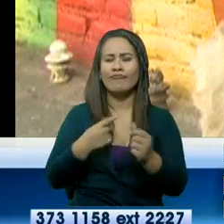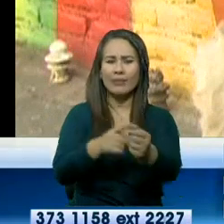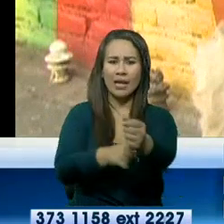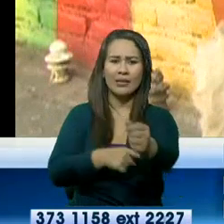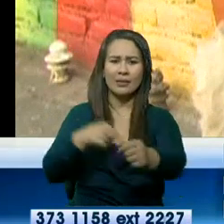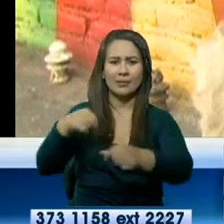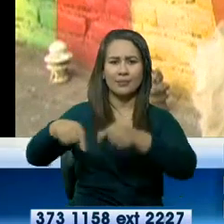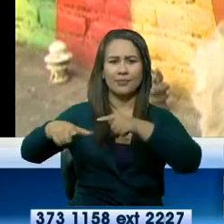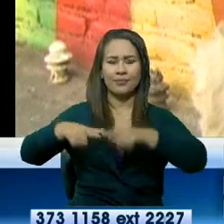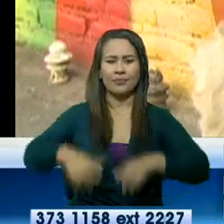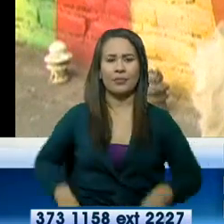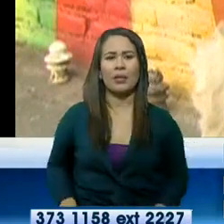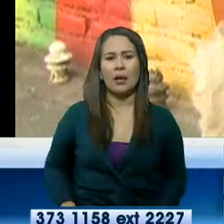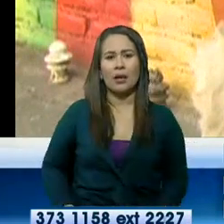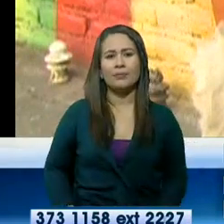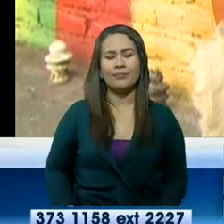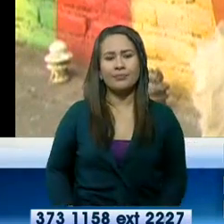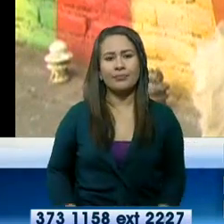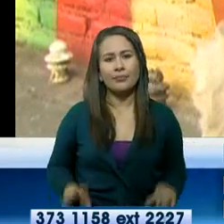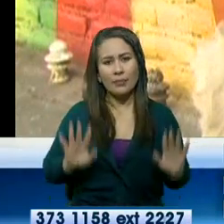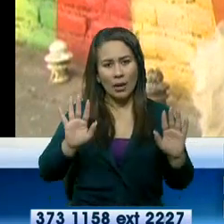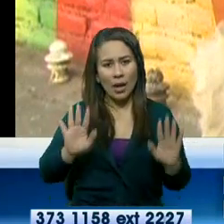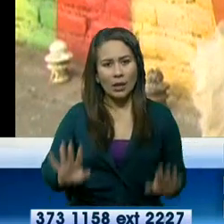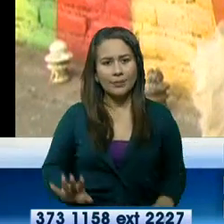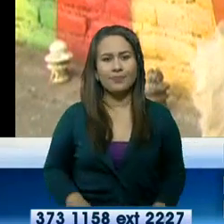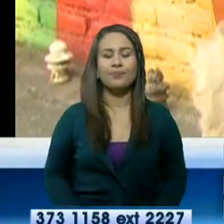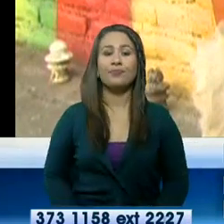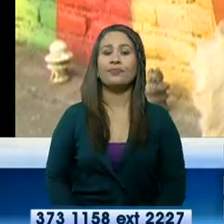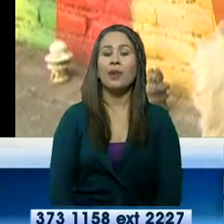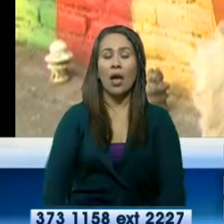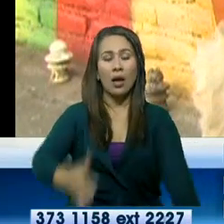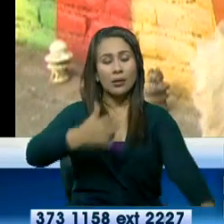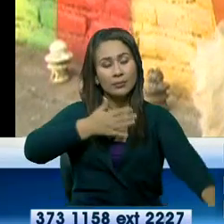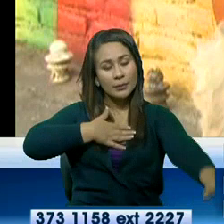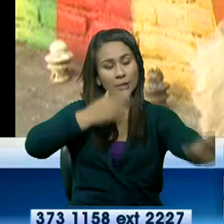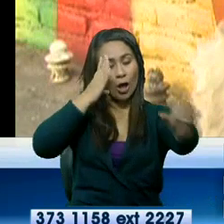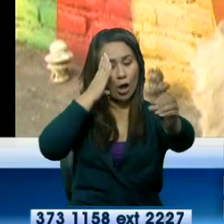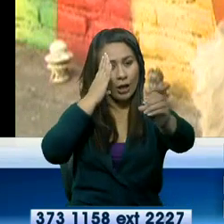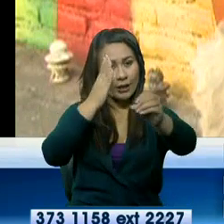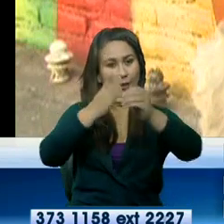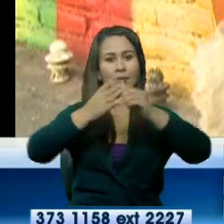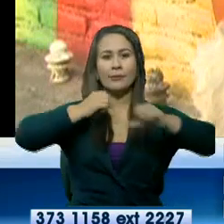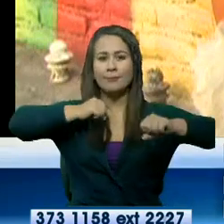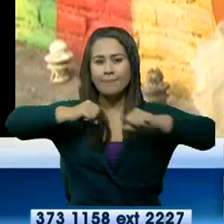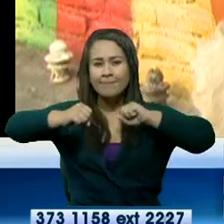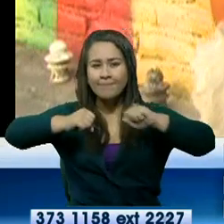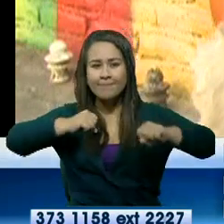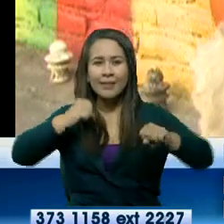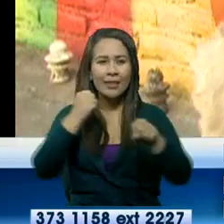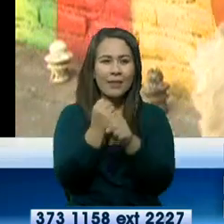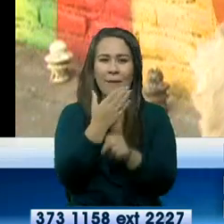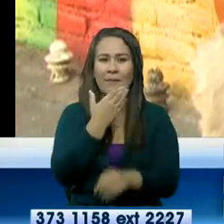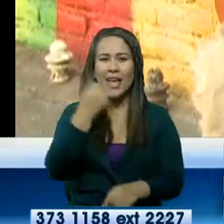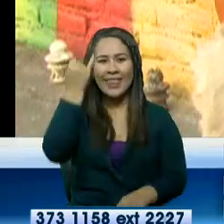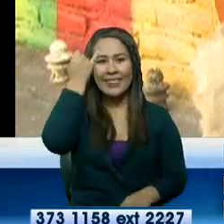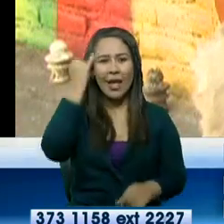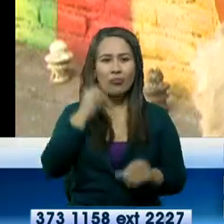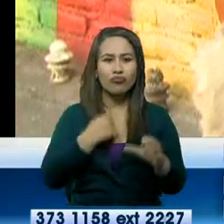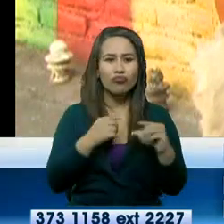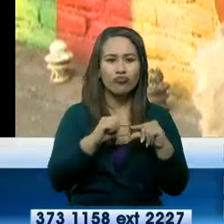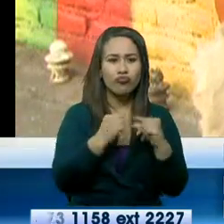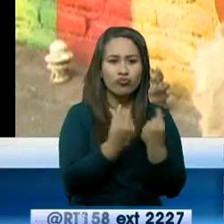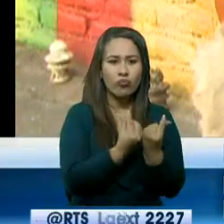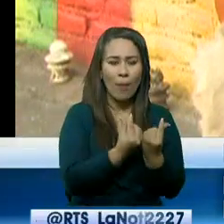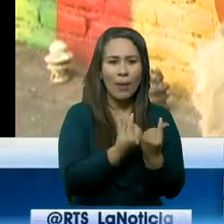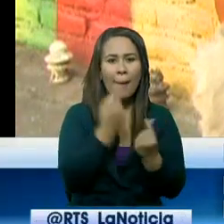Cayambe? Bueno, creo que el objetivo se logró pues de realizar el grupo pues fue por